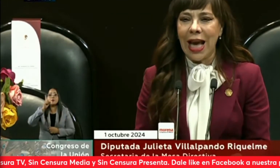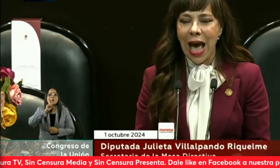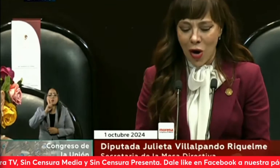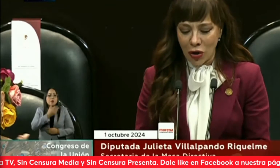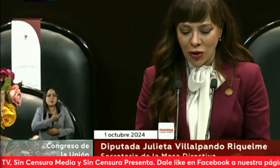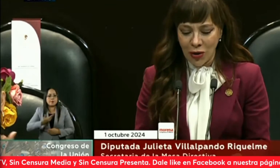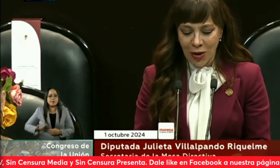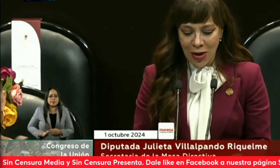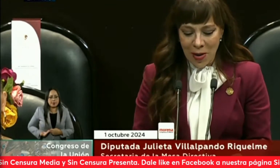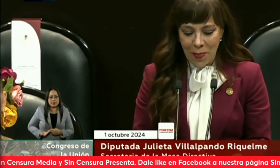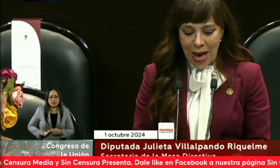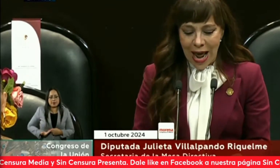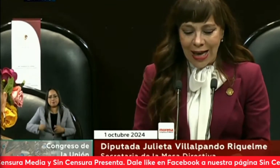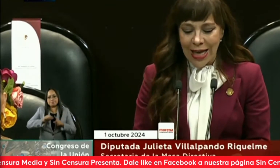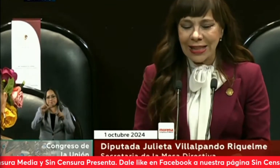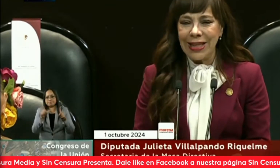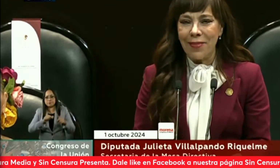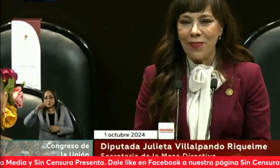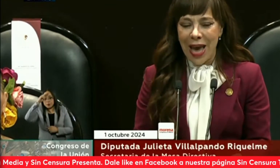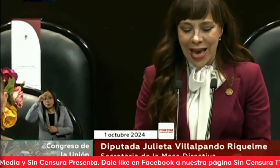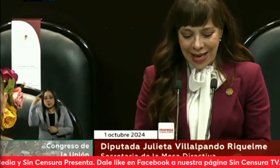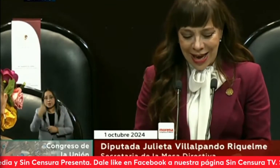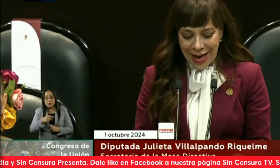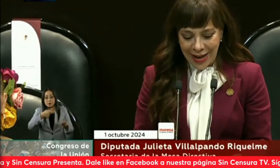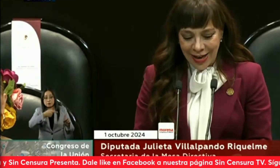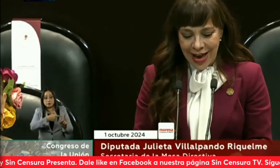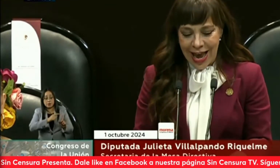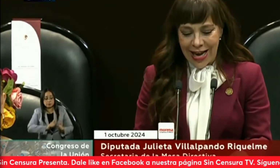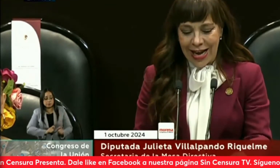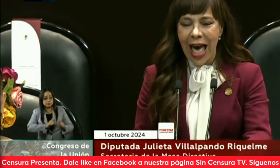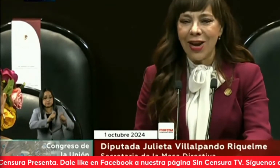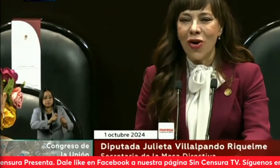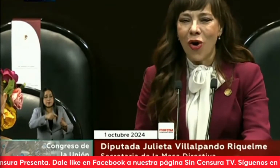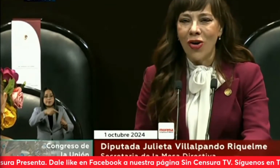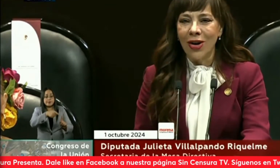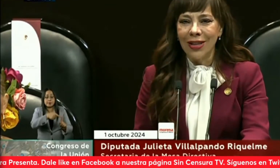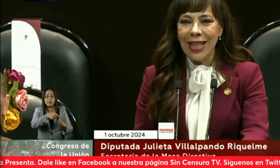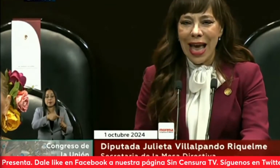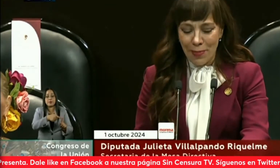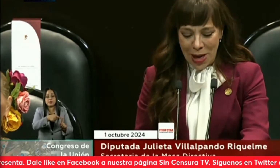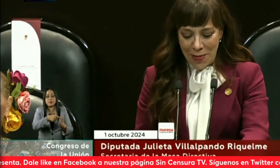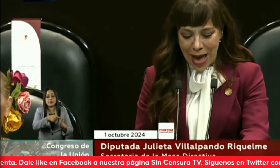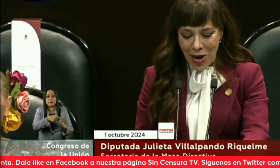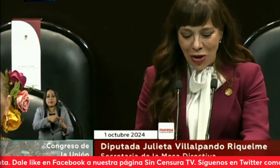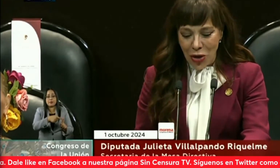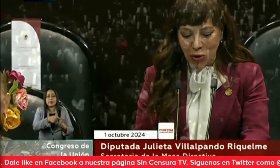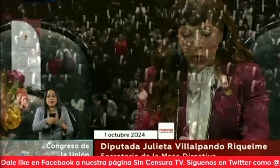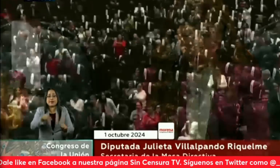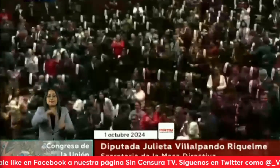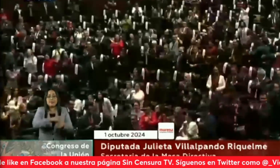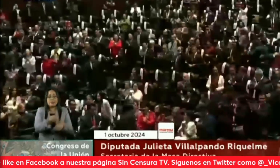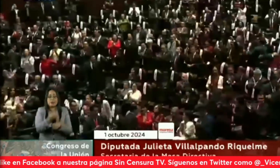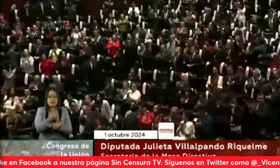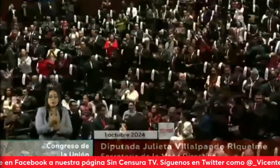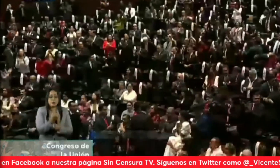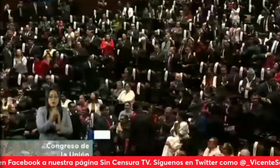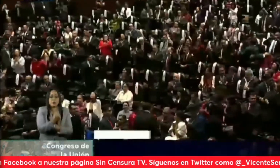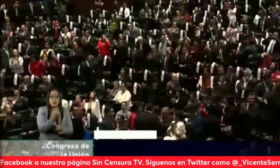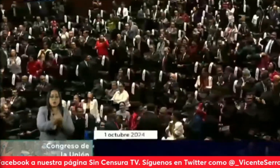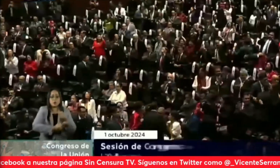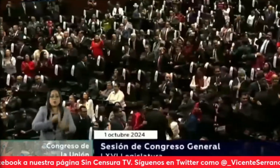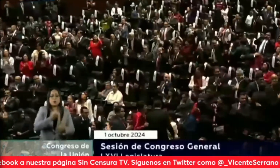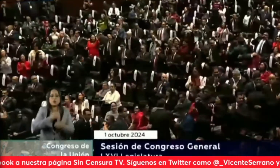muy interesante el saber también que estuviste por ahí con Alfonso Durazo, con el gobernador de Sonora, la gobernadora del Estado